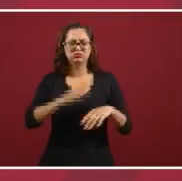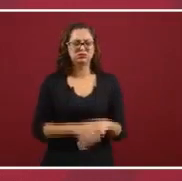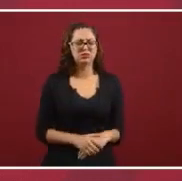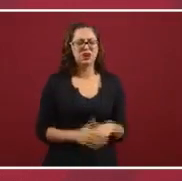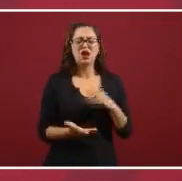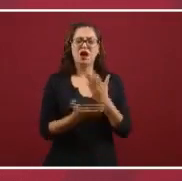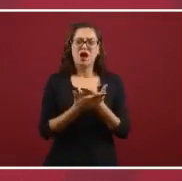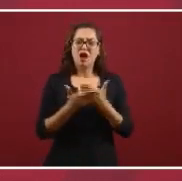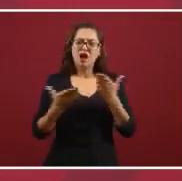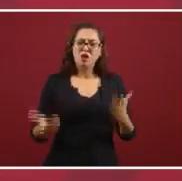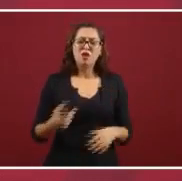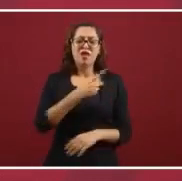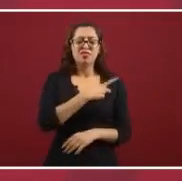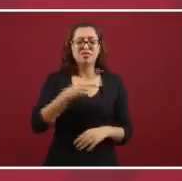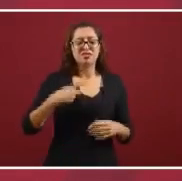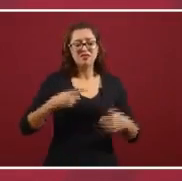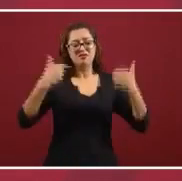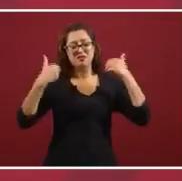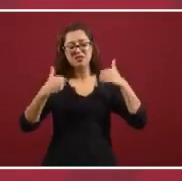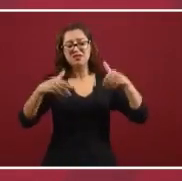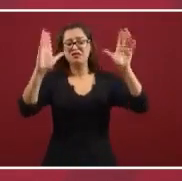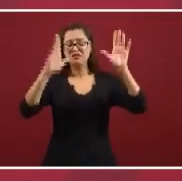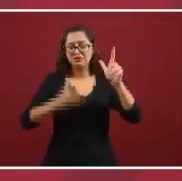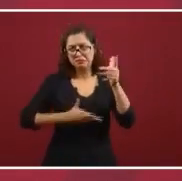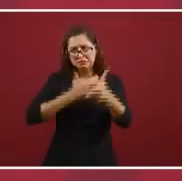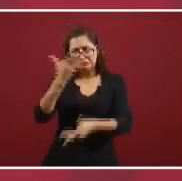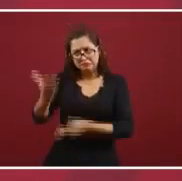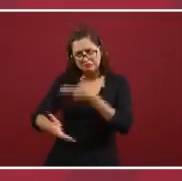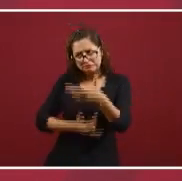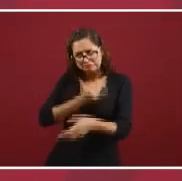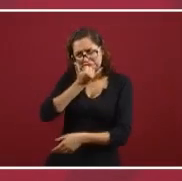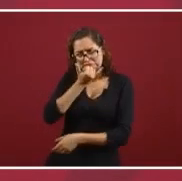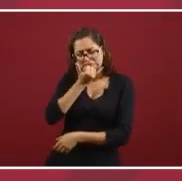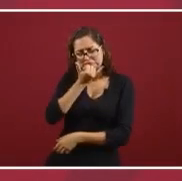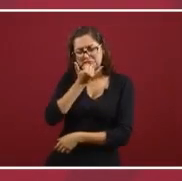deberían de estar ofreciendo disculpas,